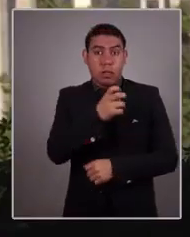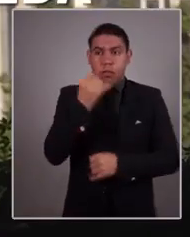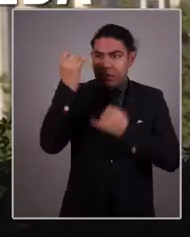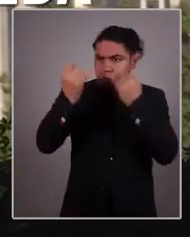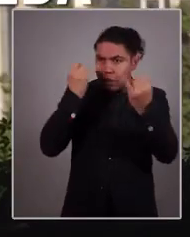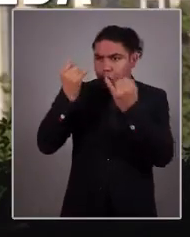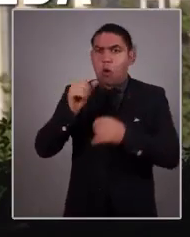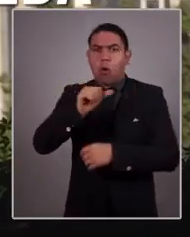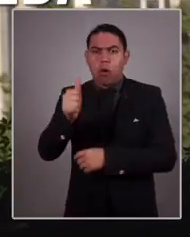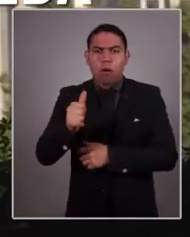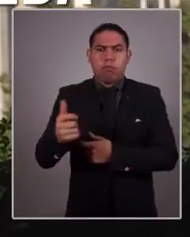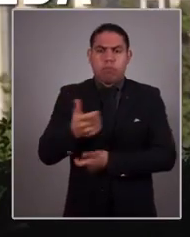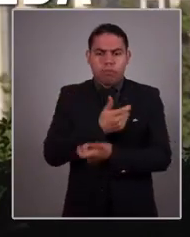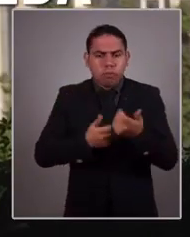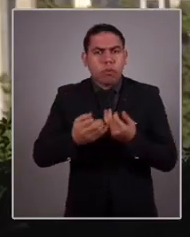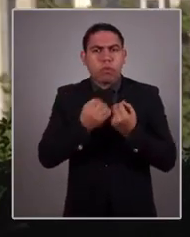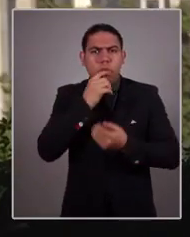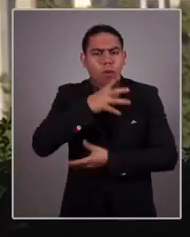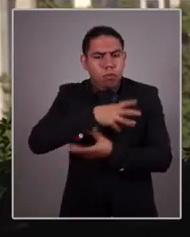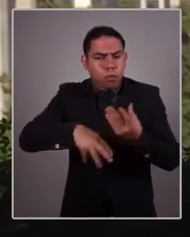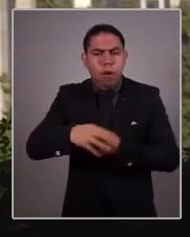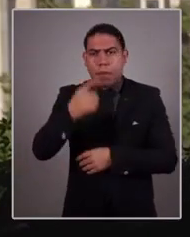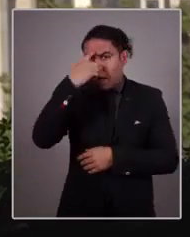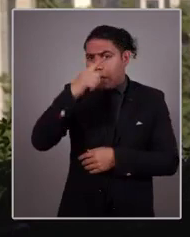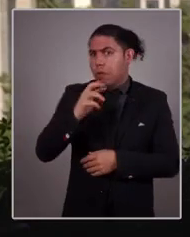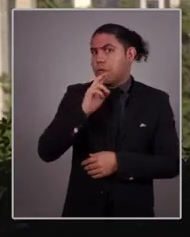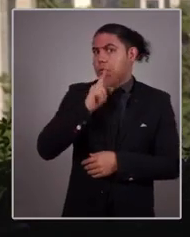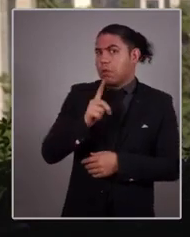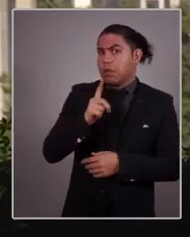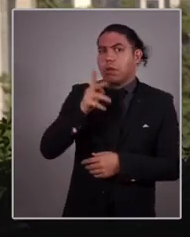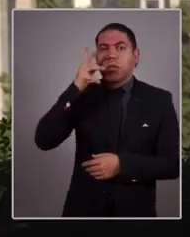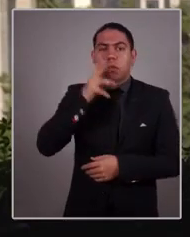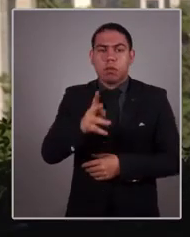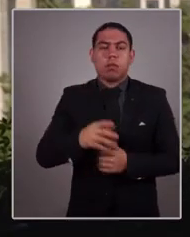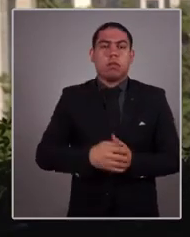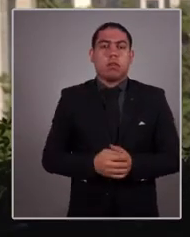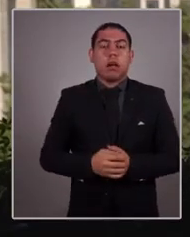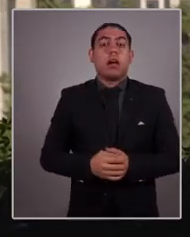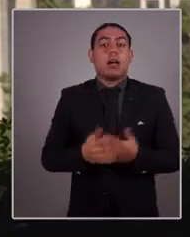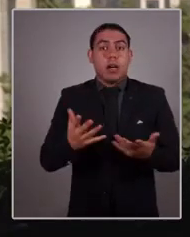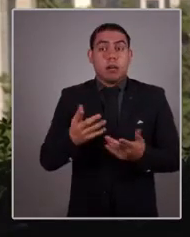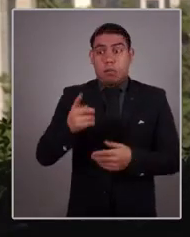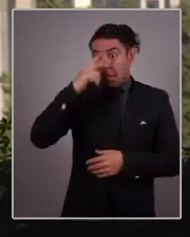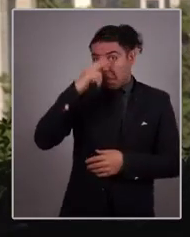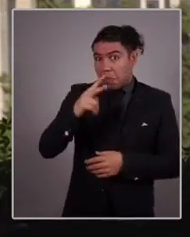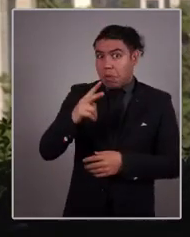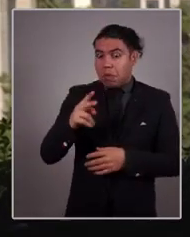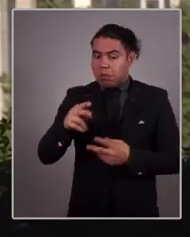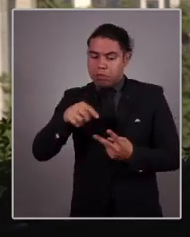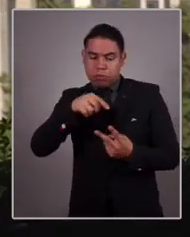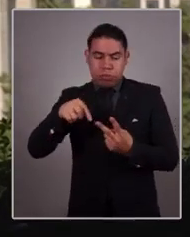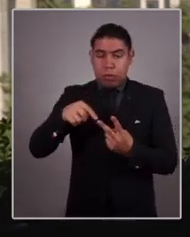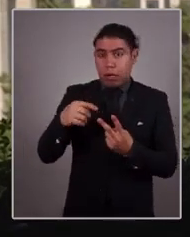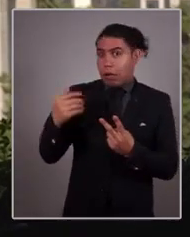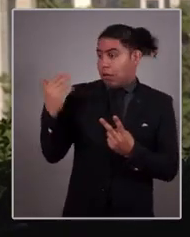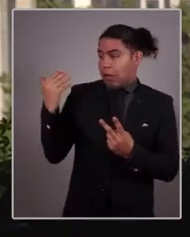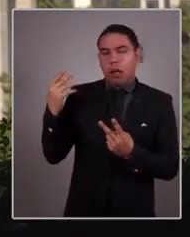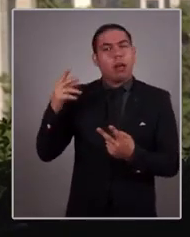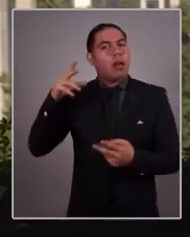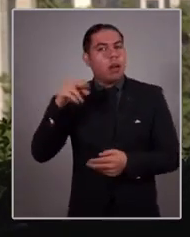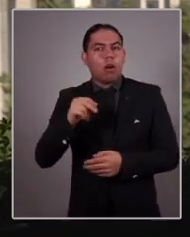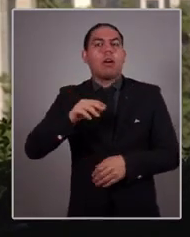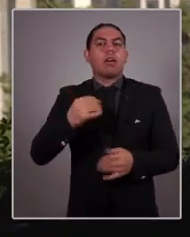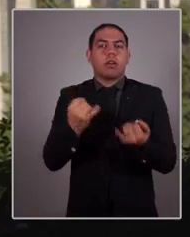todas las que quieran imaginar, cooperar y formar parte de un nuevo trato para México. México no está condenado a elegir entre pasados. La